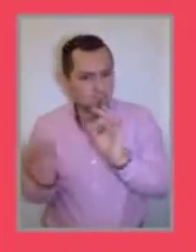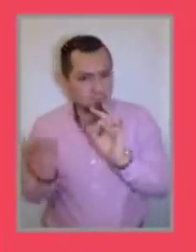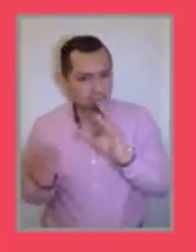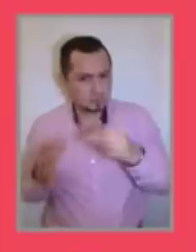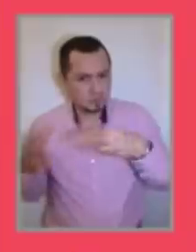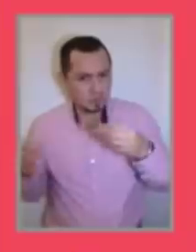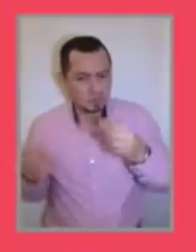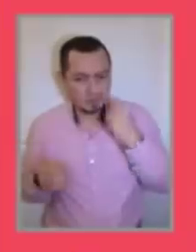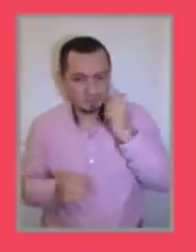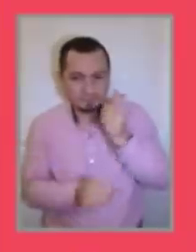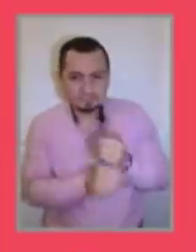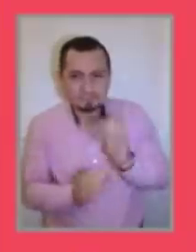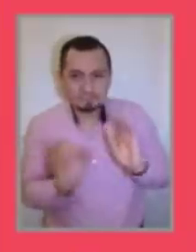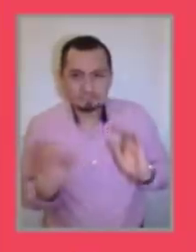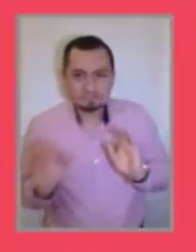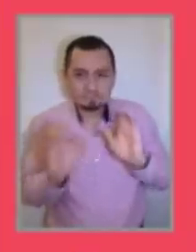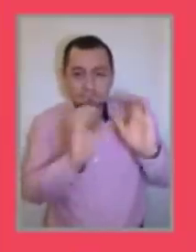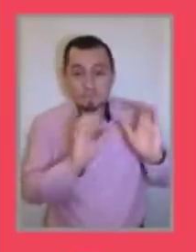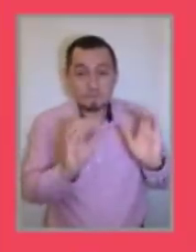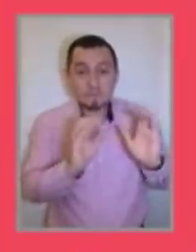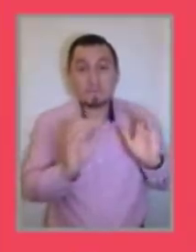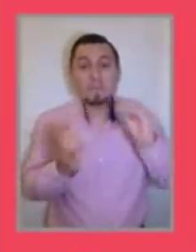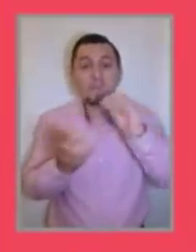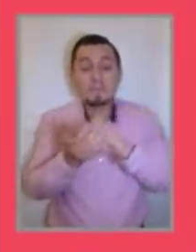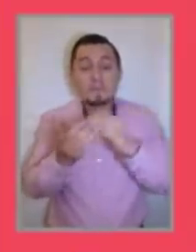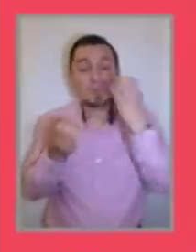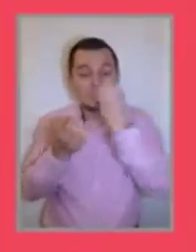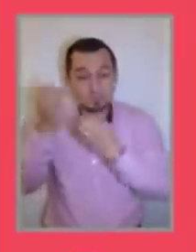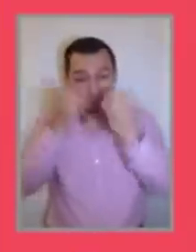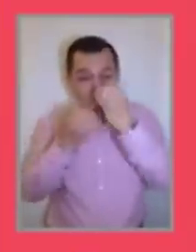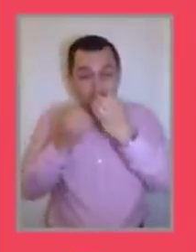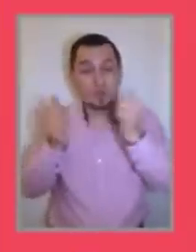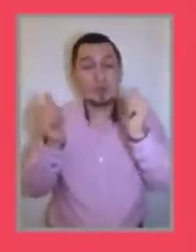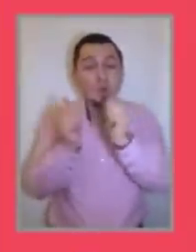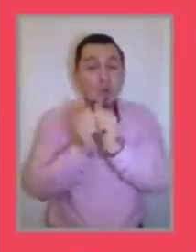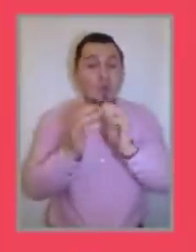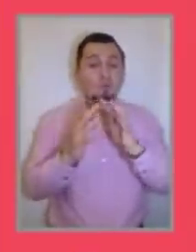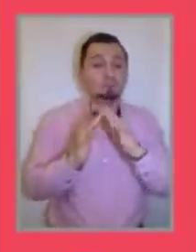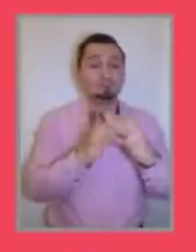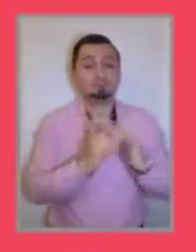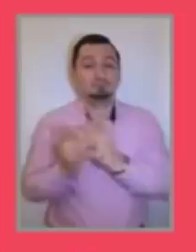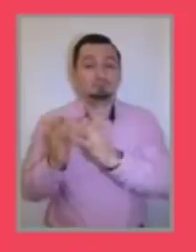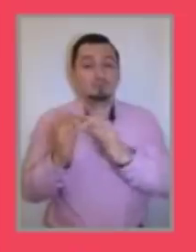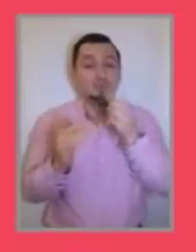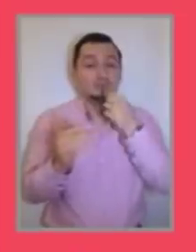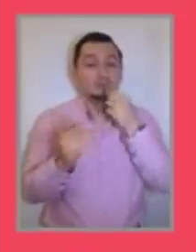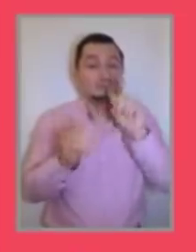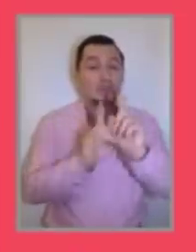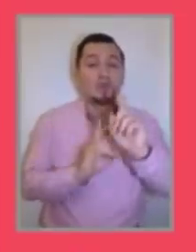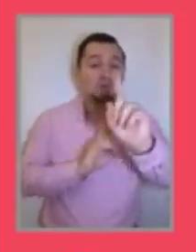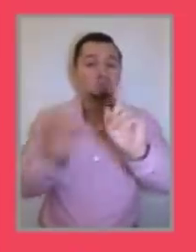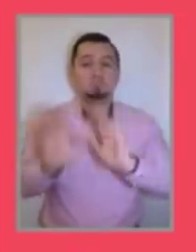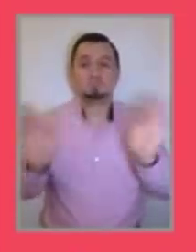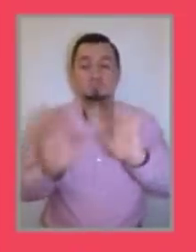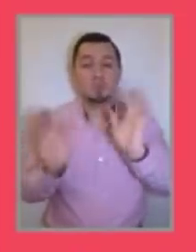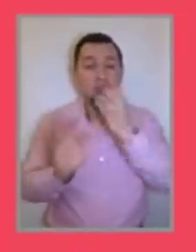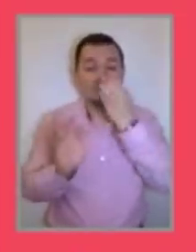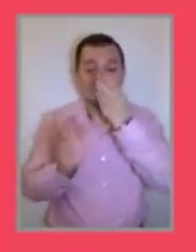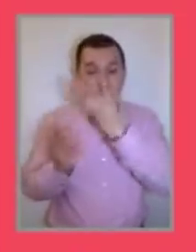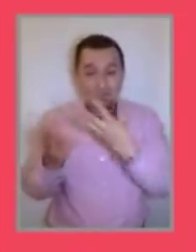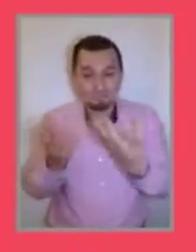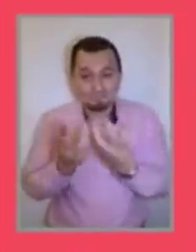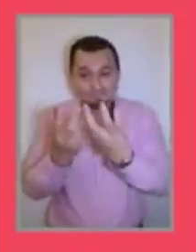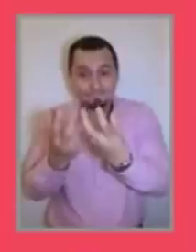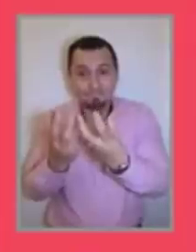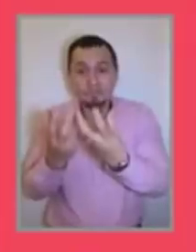de cápsulas porque los recesos son escalonados, no se van a mezclar con los otros niños de las otras aulas. La propuesta precisamente